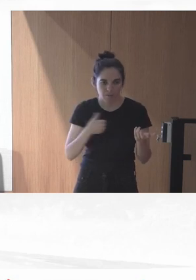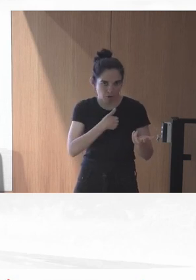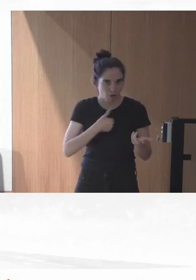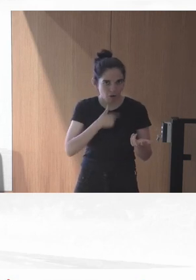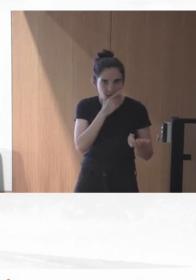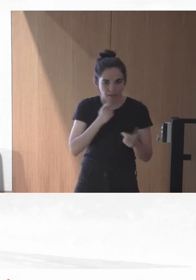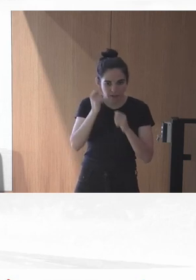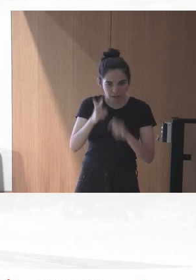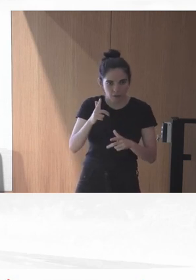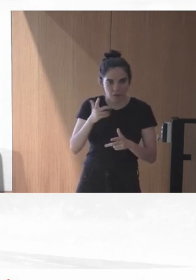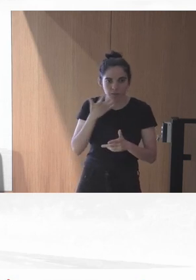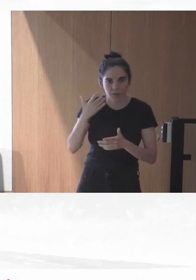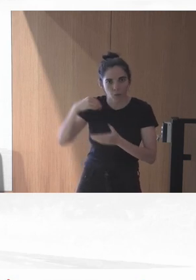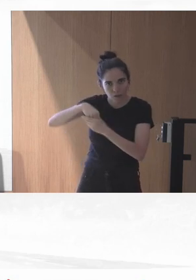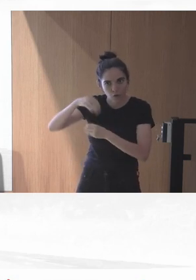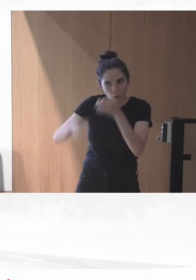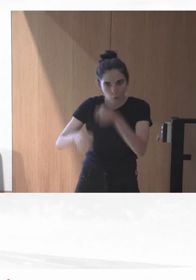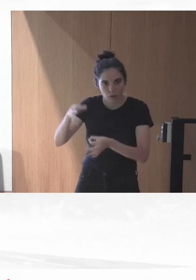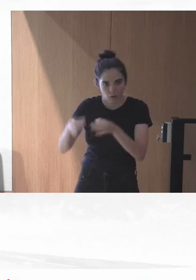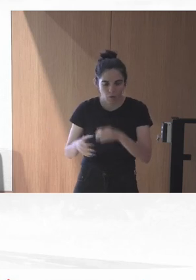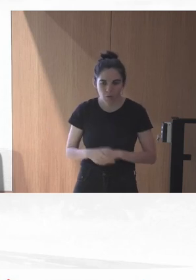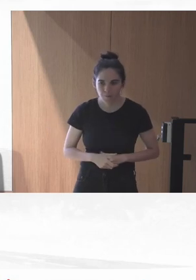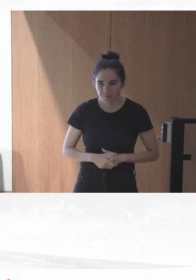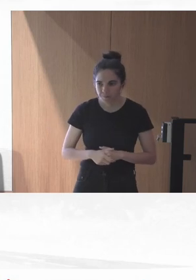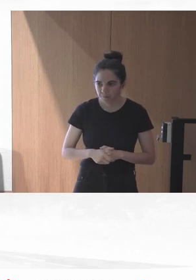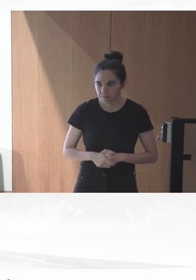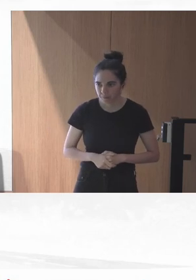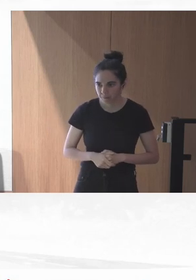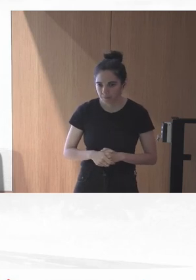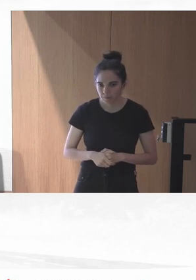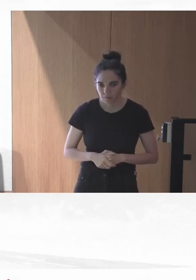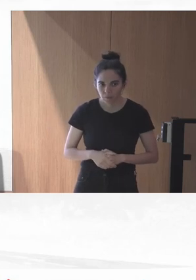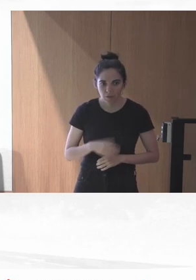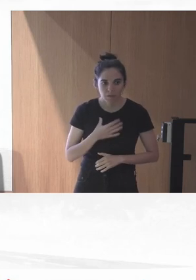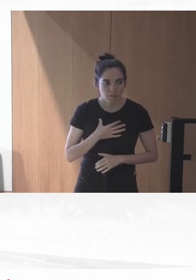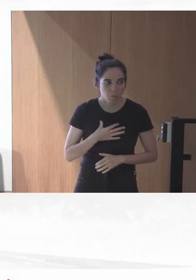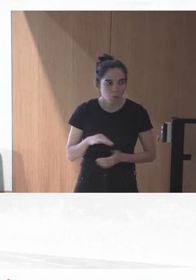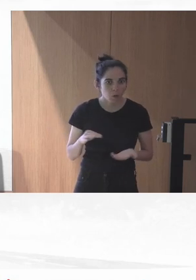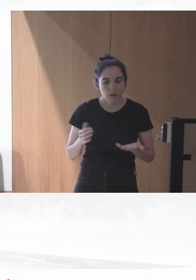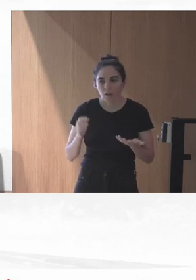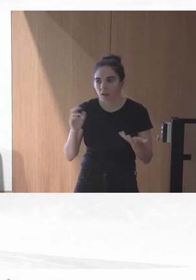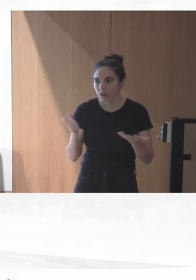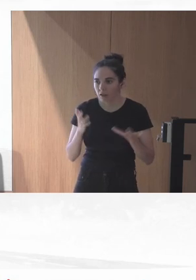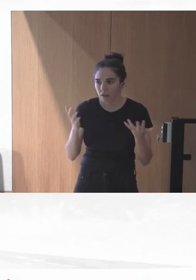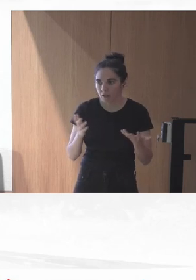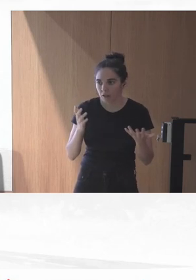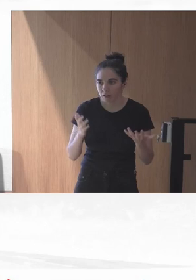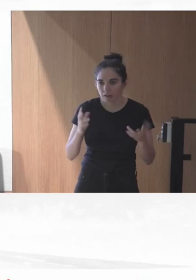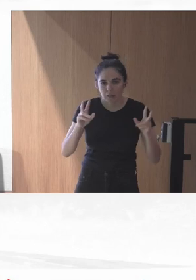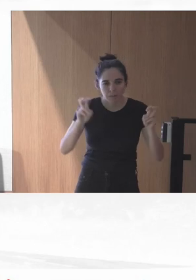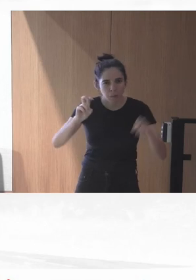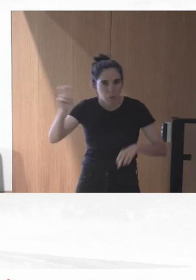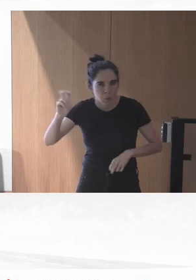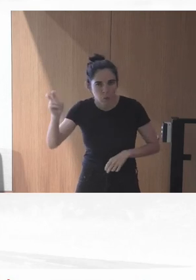en procedimientos judiciales? A lo mejor si hay alguna otra aspecto específico que